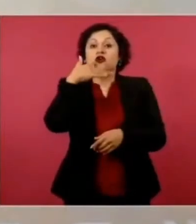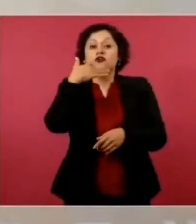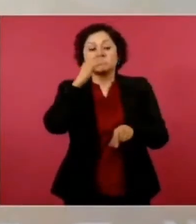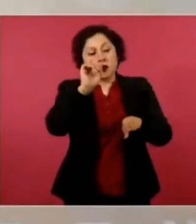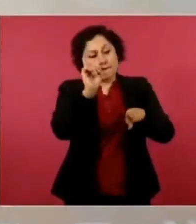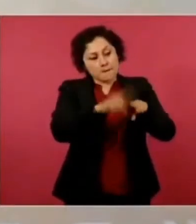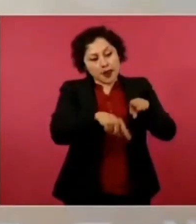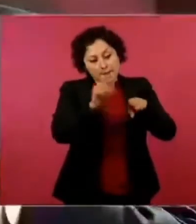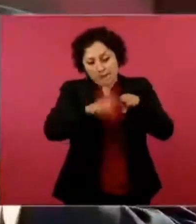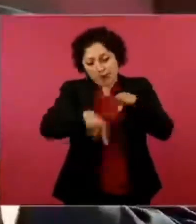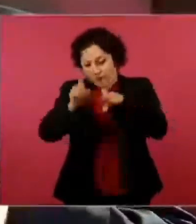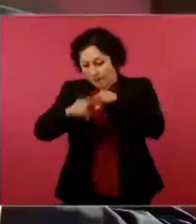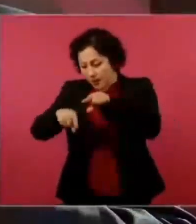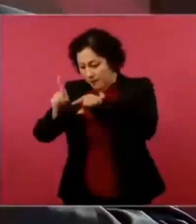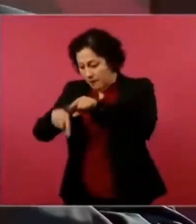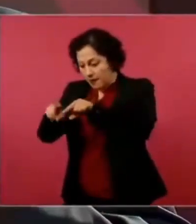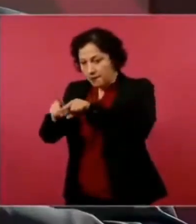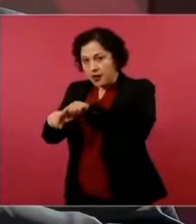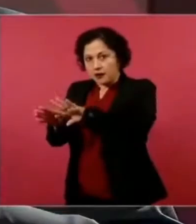y